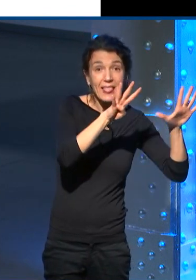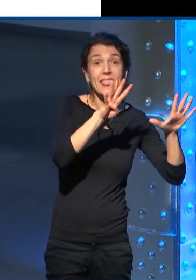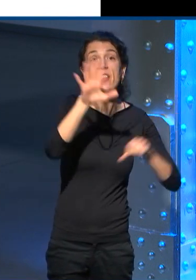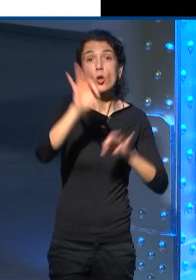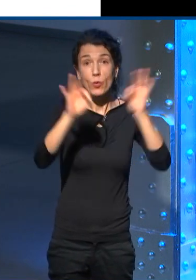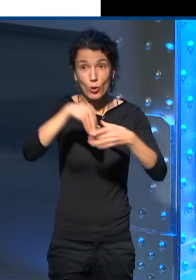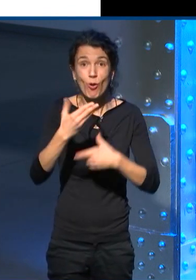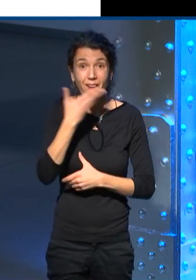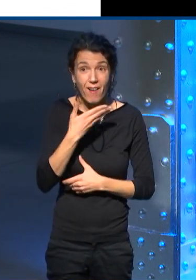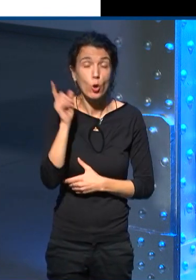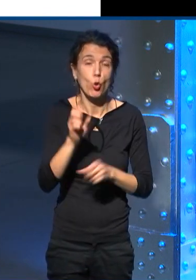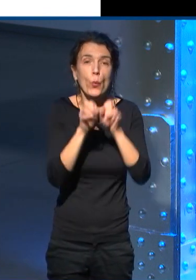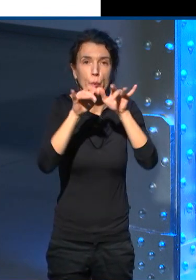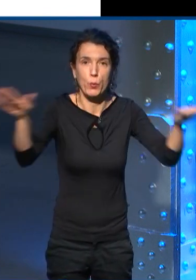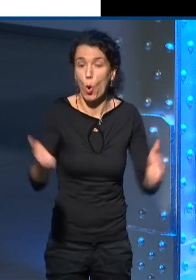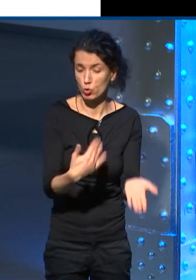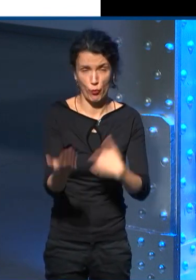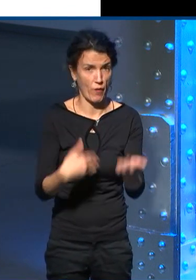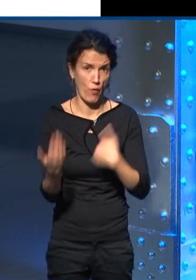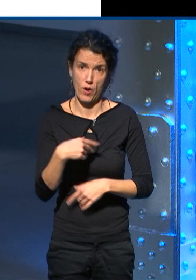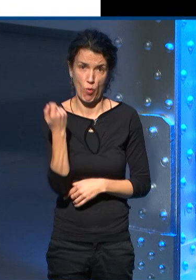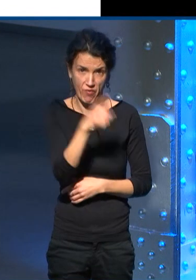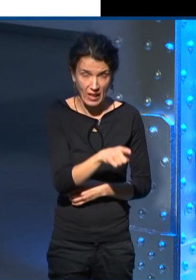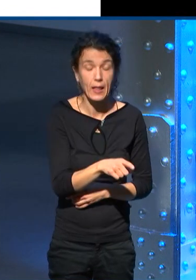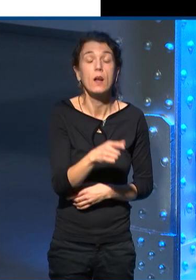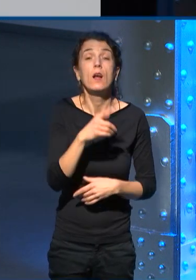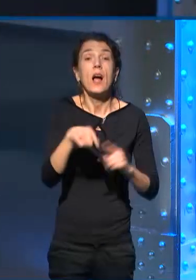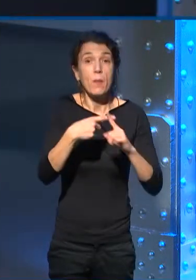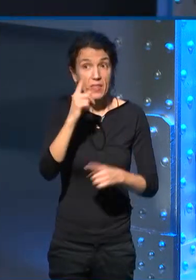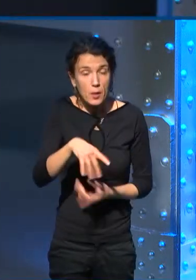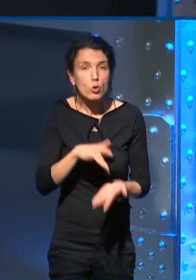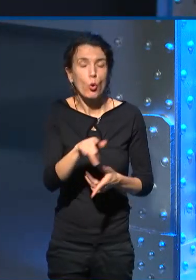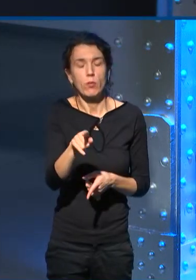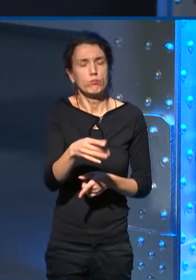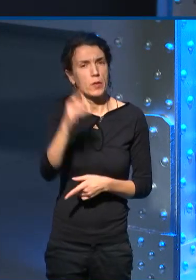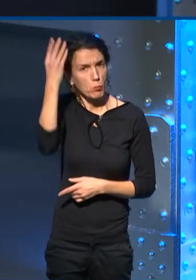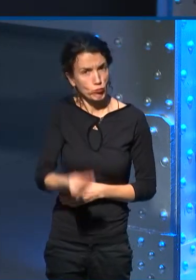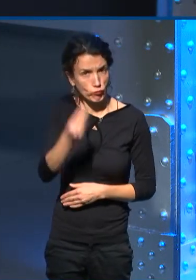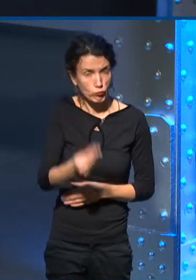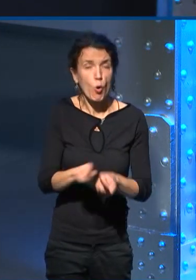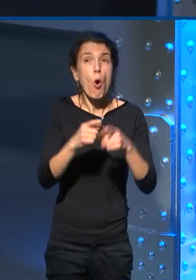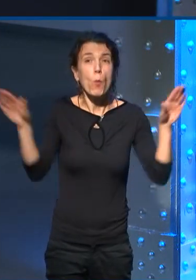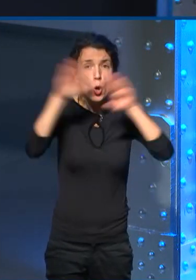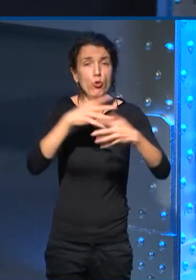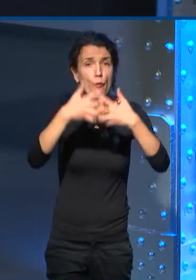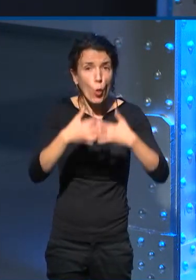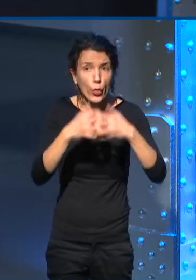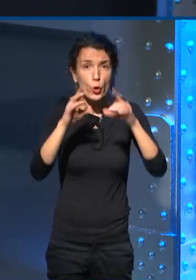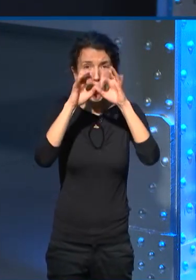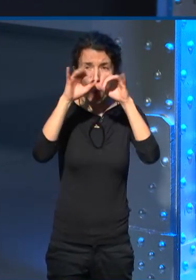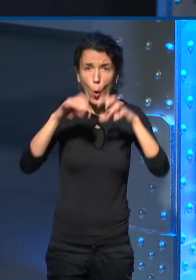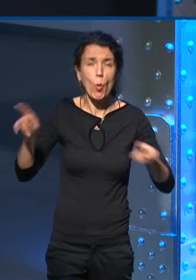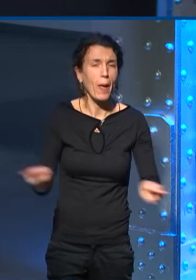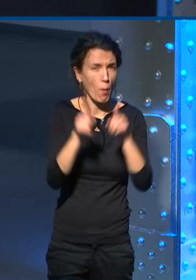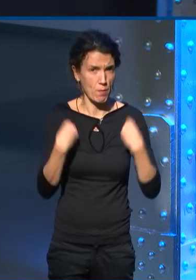se genera, simplemente echarlo al aire porque nos sobra. Por lo demás, pues claro, es una excelente idea porque funciona de noche, es insensible al polvo y el único defecto